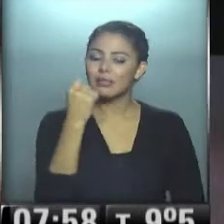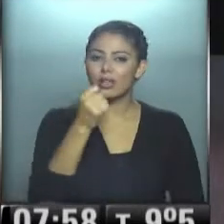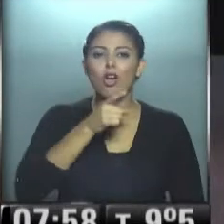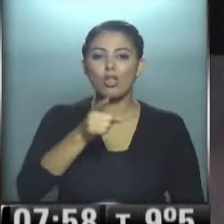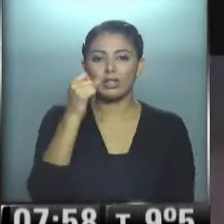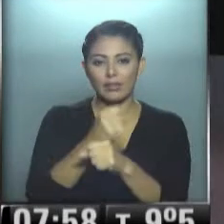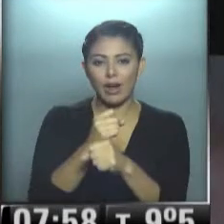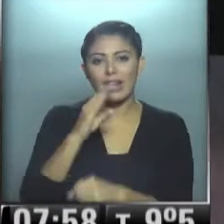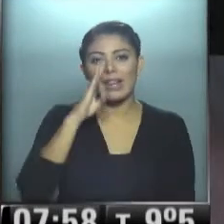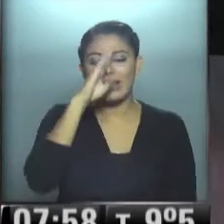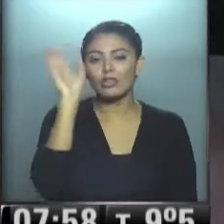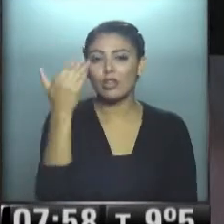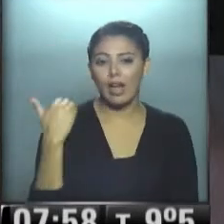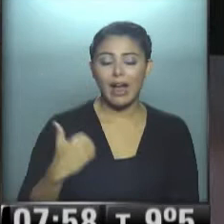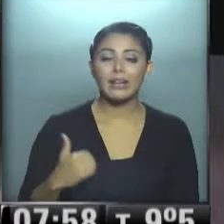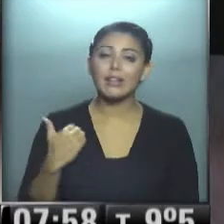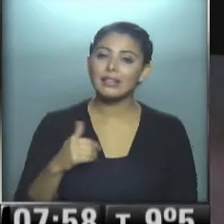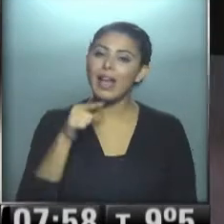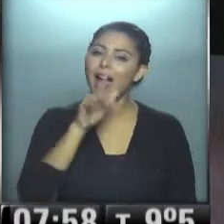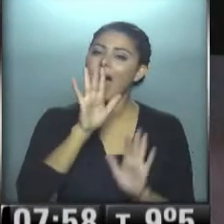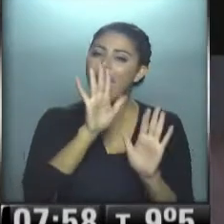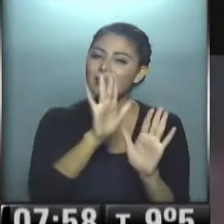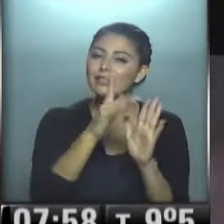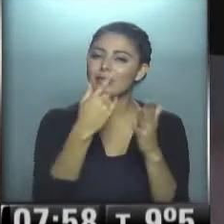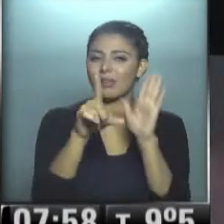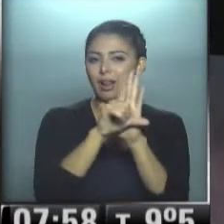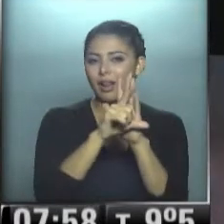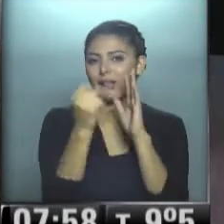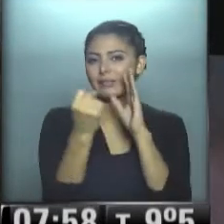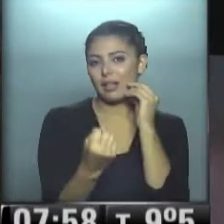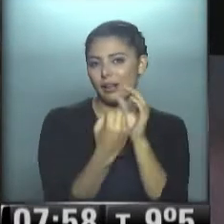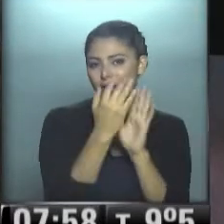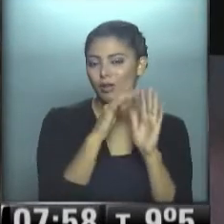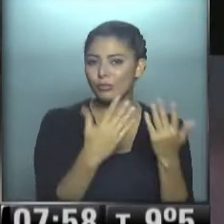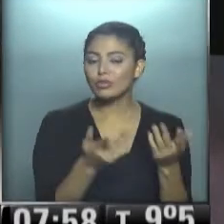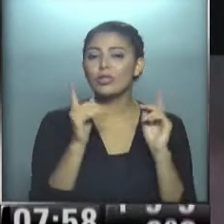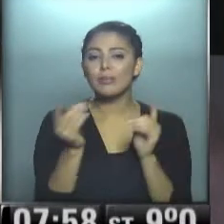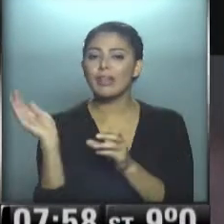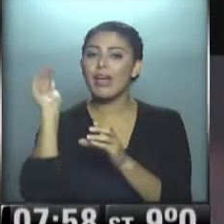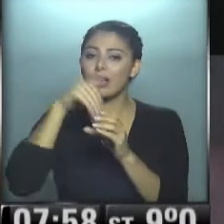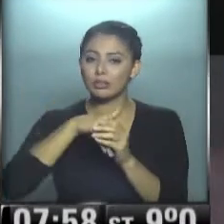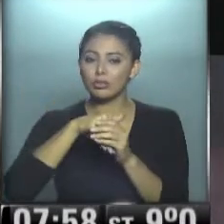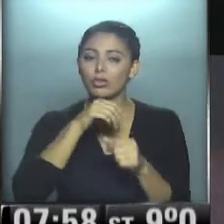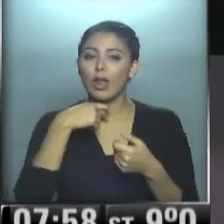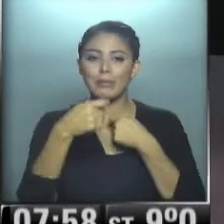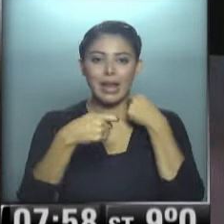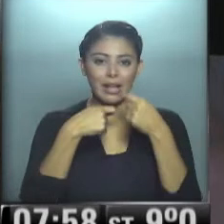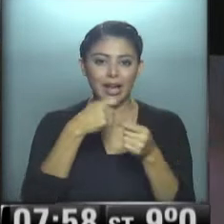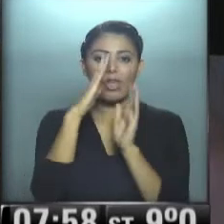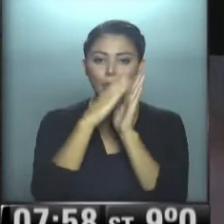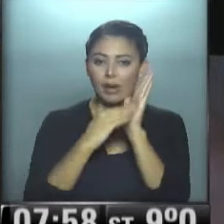en negro en la república argentina es el objetivo de la ley y además incorporar al mercado laboral